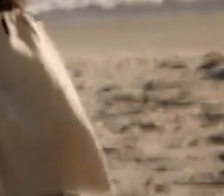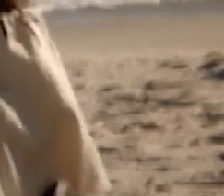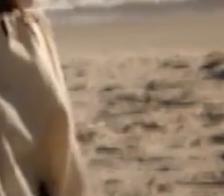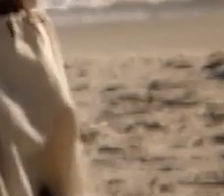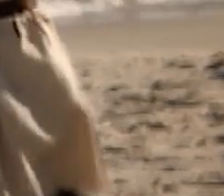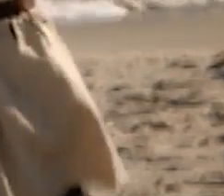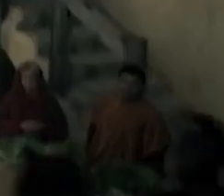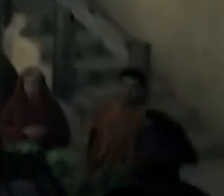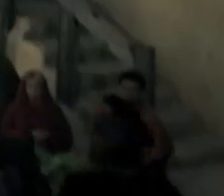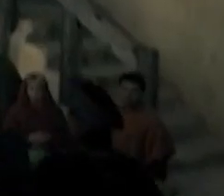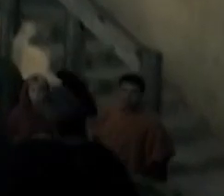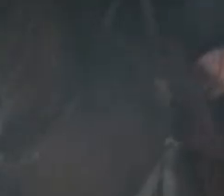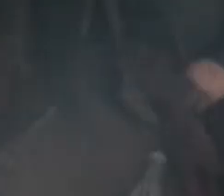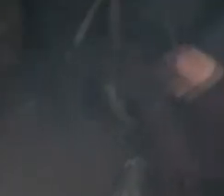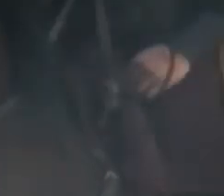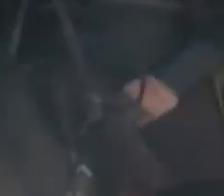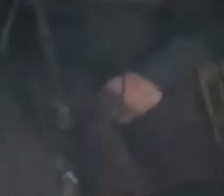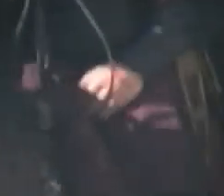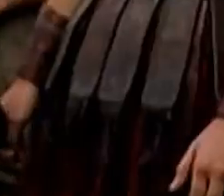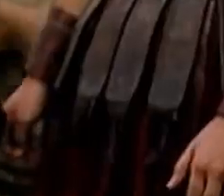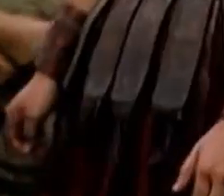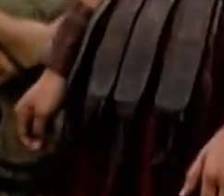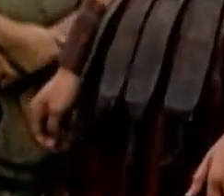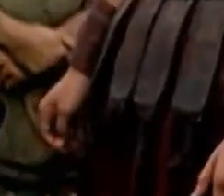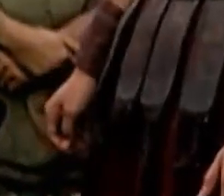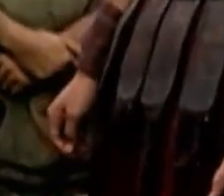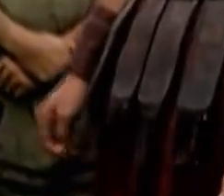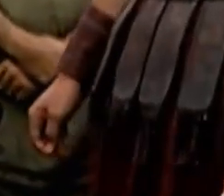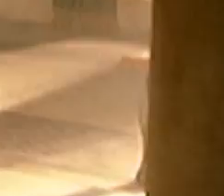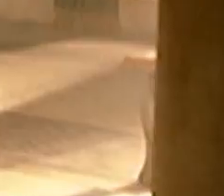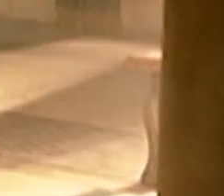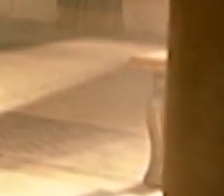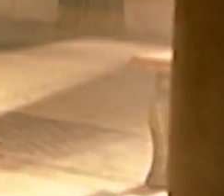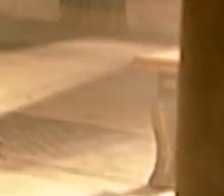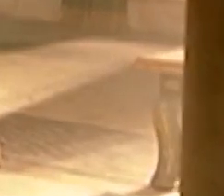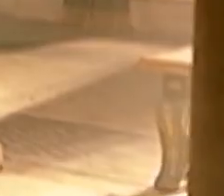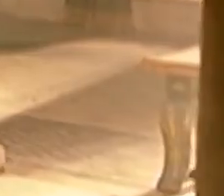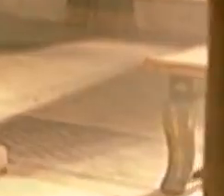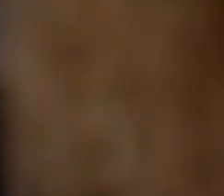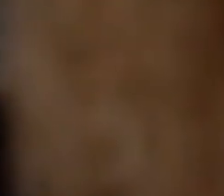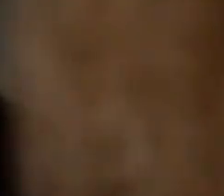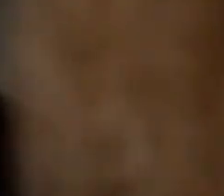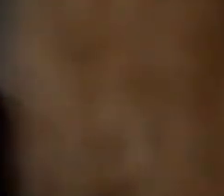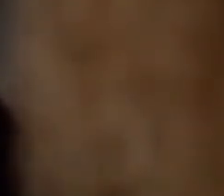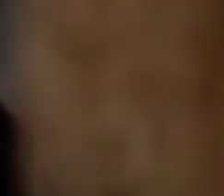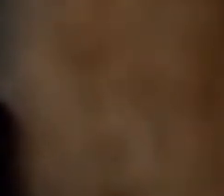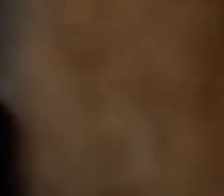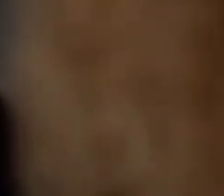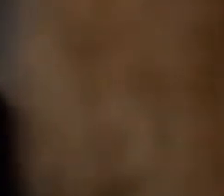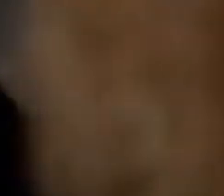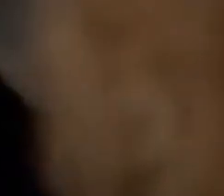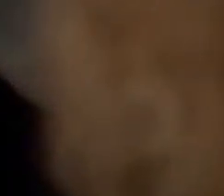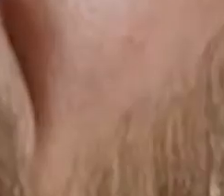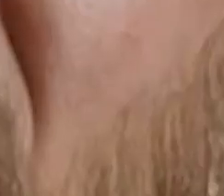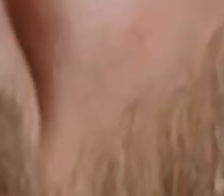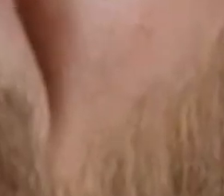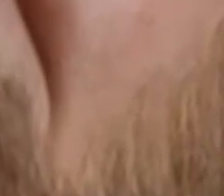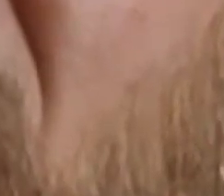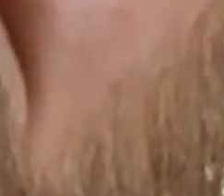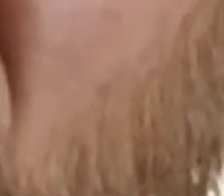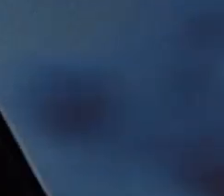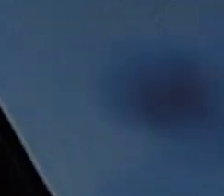Esta Semana Santa ofrecemos grandes filmes de la serie Imperium, que presenta personajes claves en la historia